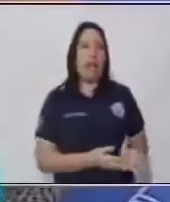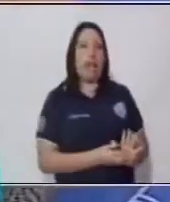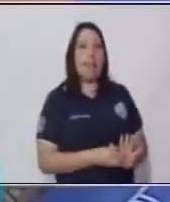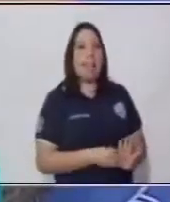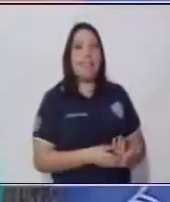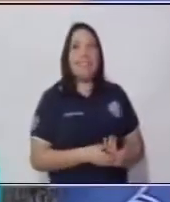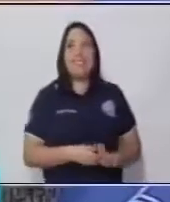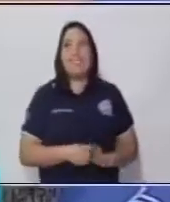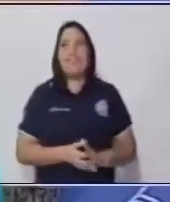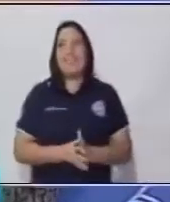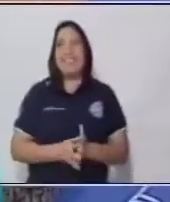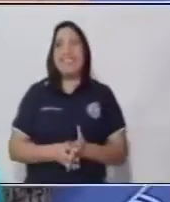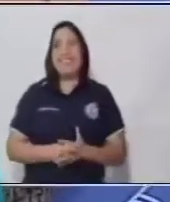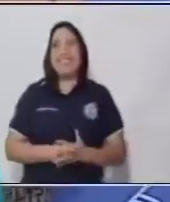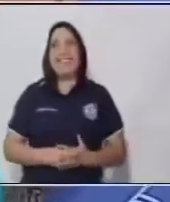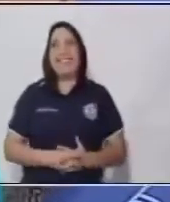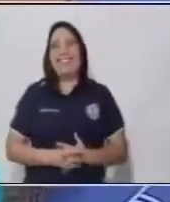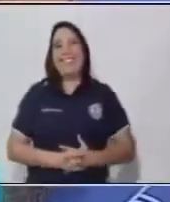encontramos?